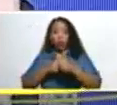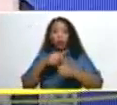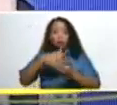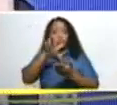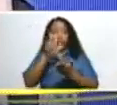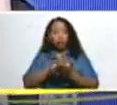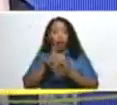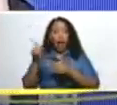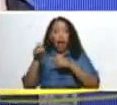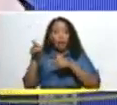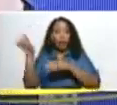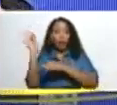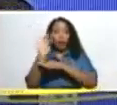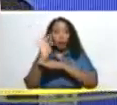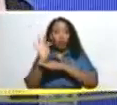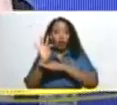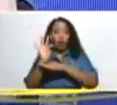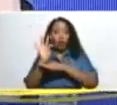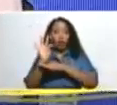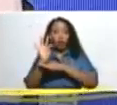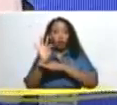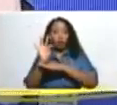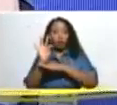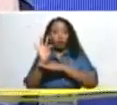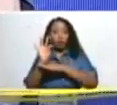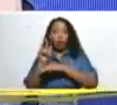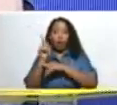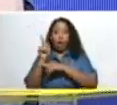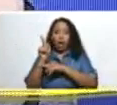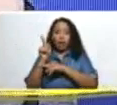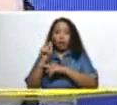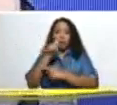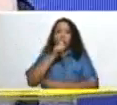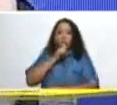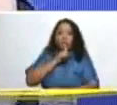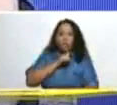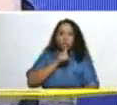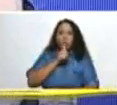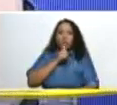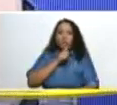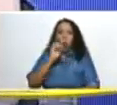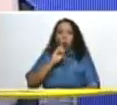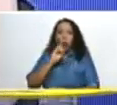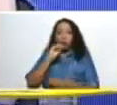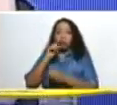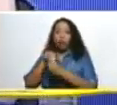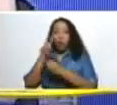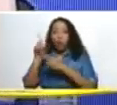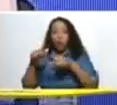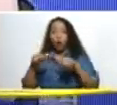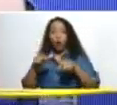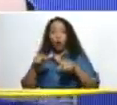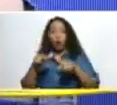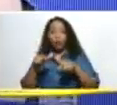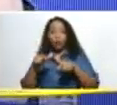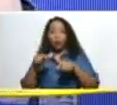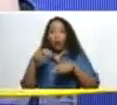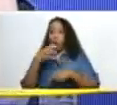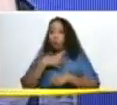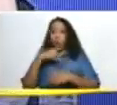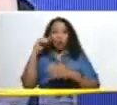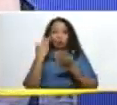que ese funcionario o esa funcionaria había tenido una resistencia o una intervención legal en un sitio de suceso, no podía